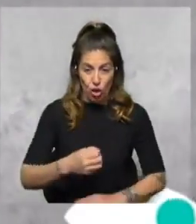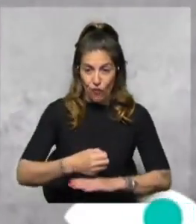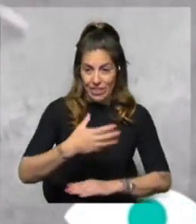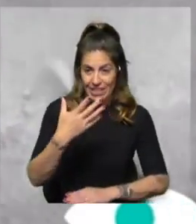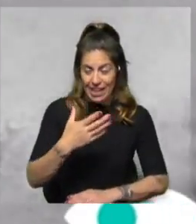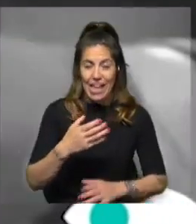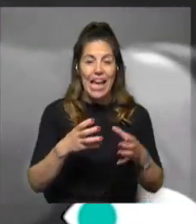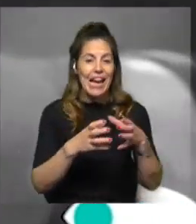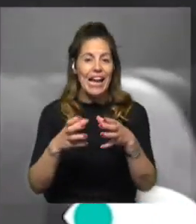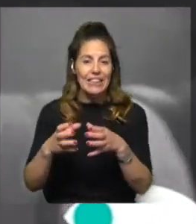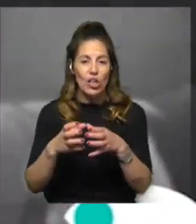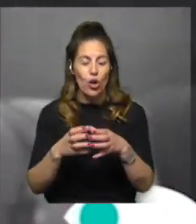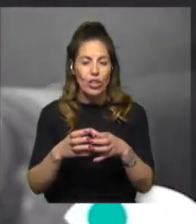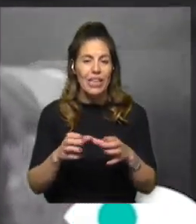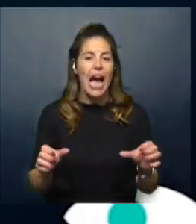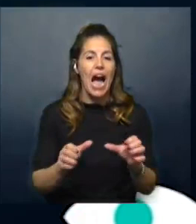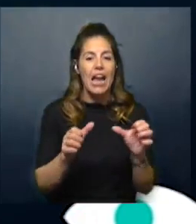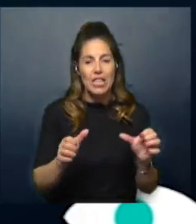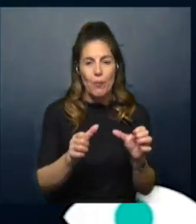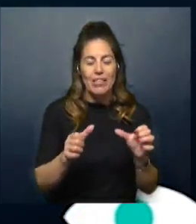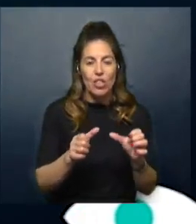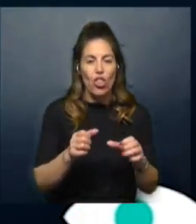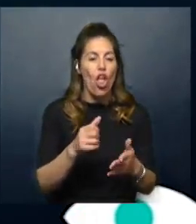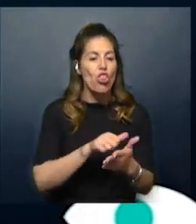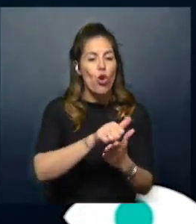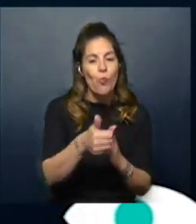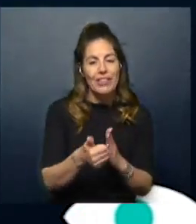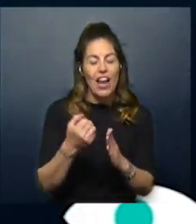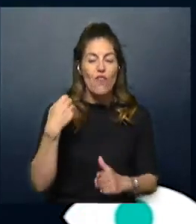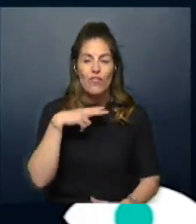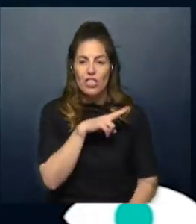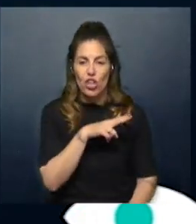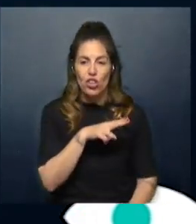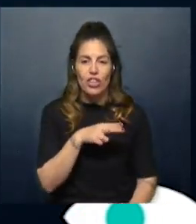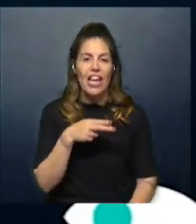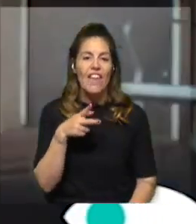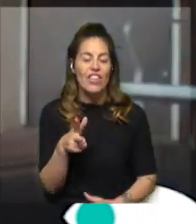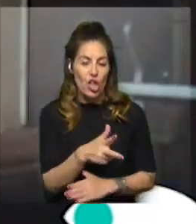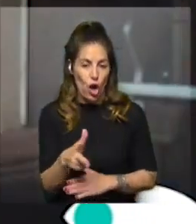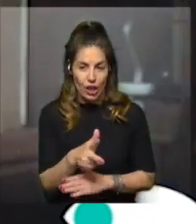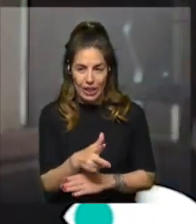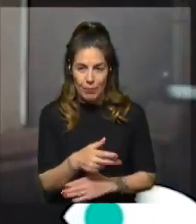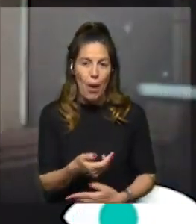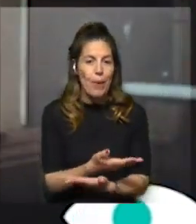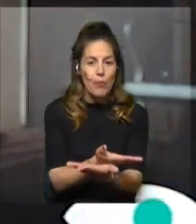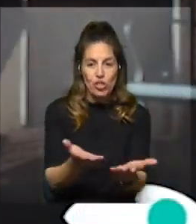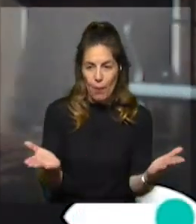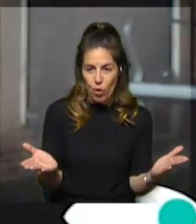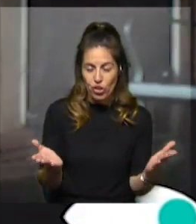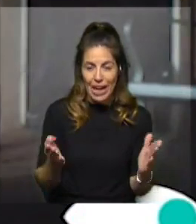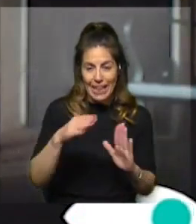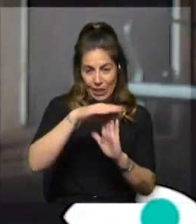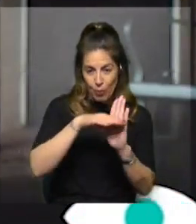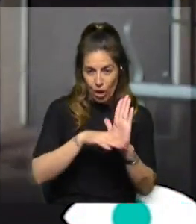en las categorías de animación, documental, ficción y videoclip. Vamos a estar exhibiendo toda esa